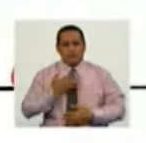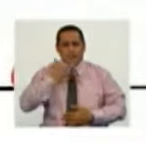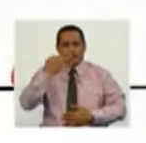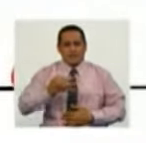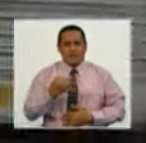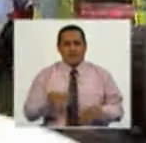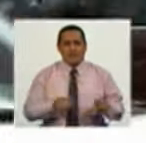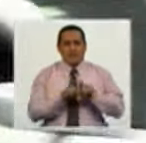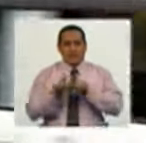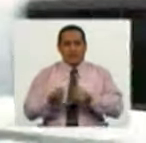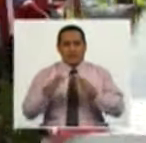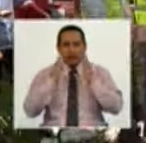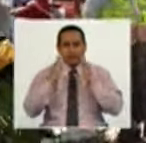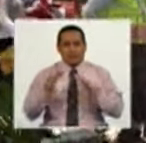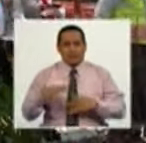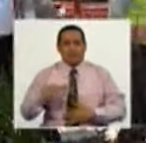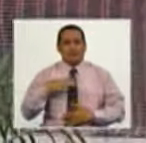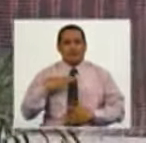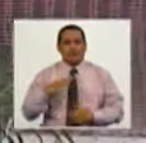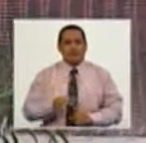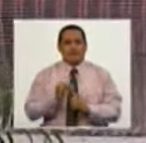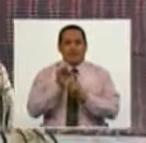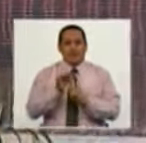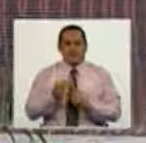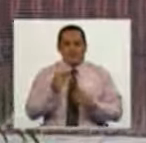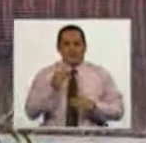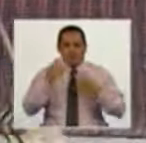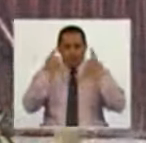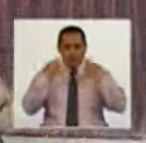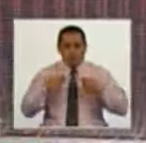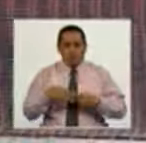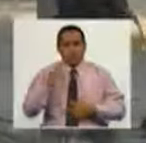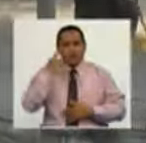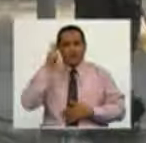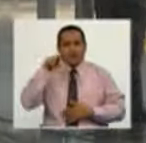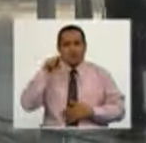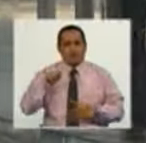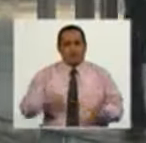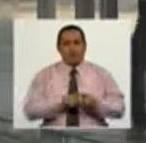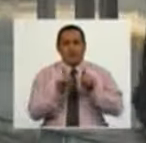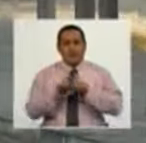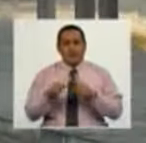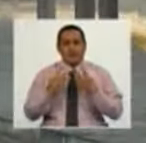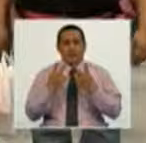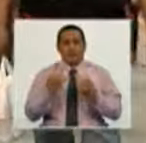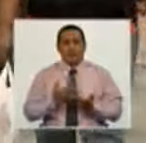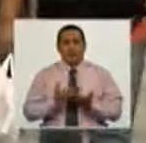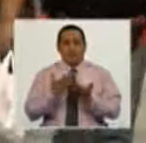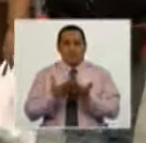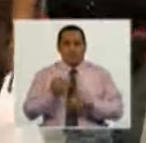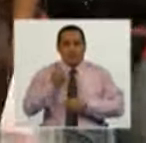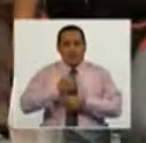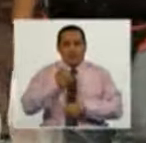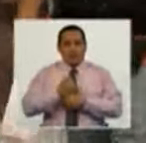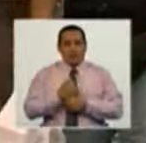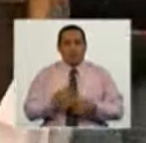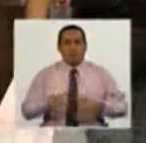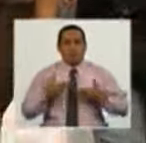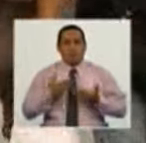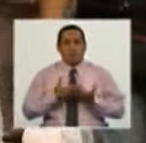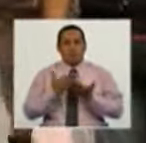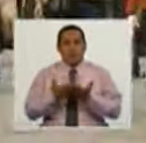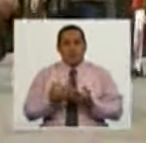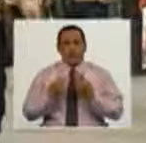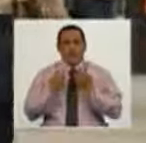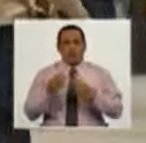en concreto, en atención a las particularidades y a la luz del principio de razonabilidad, ya que en base a este principio